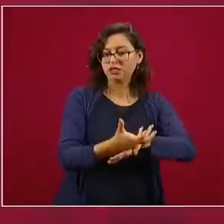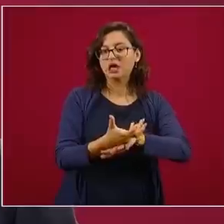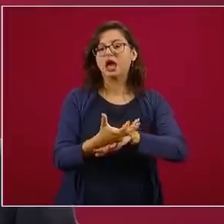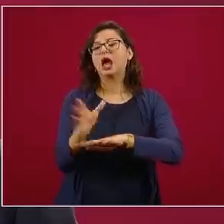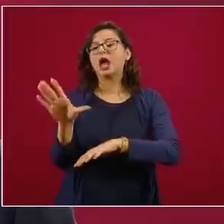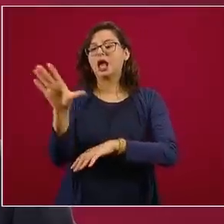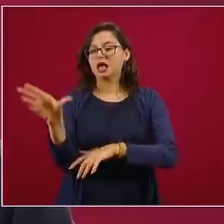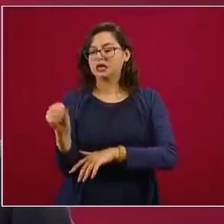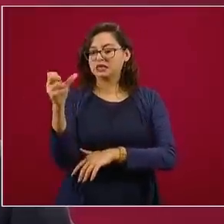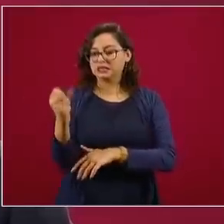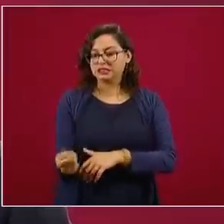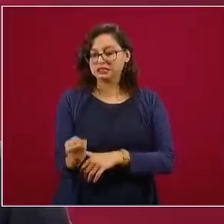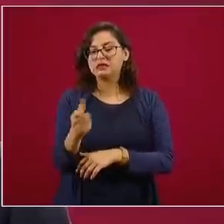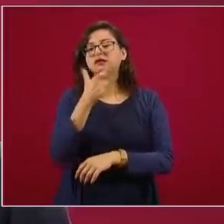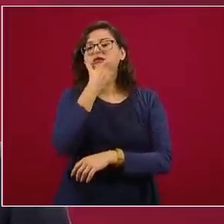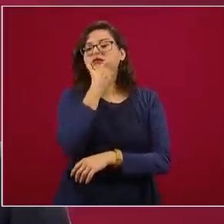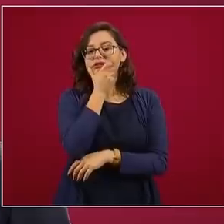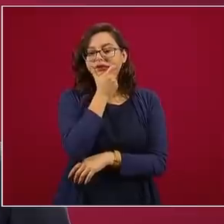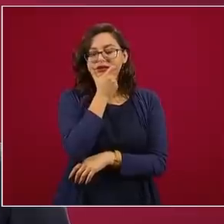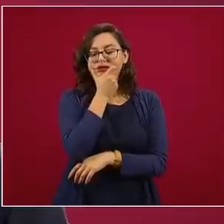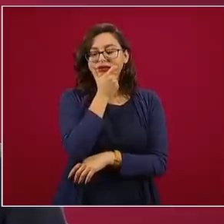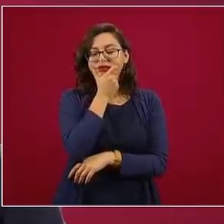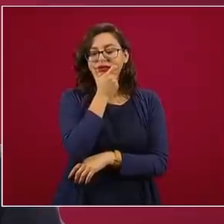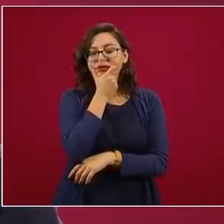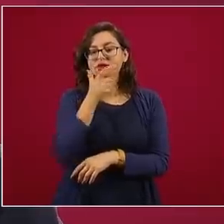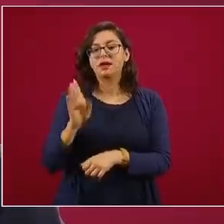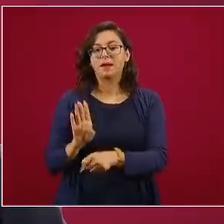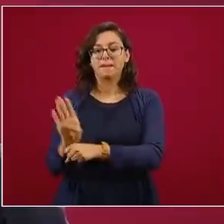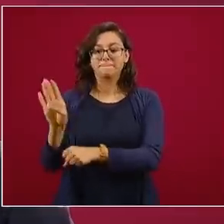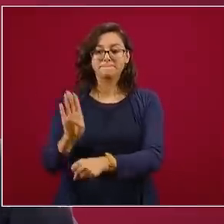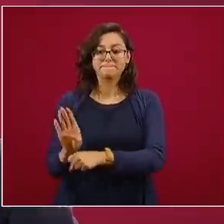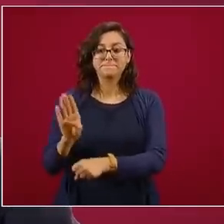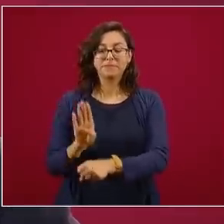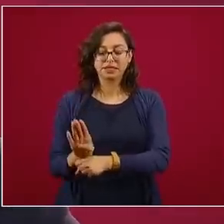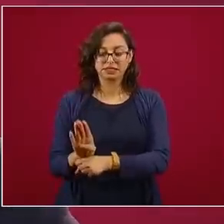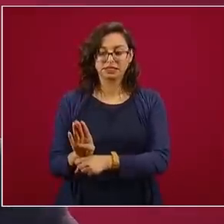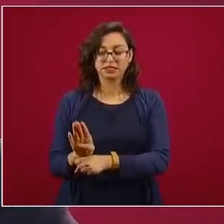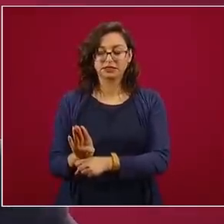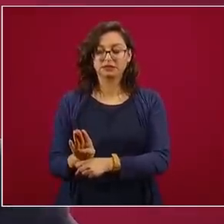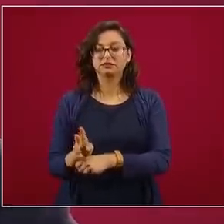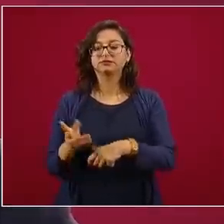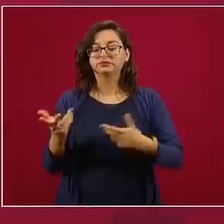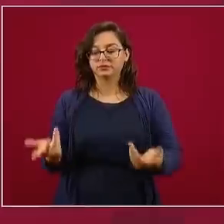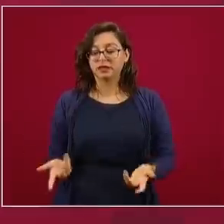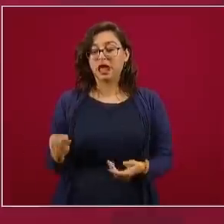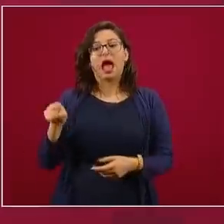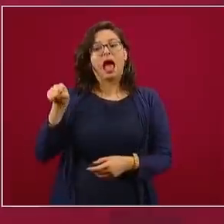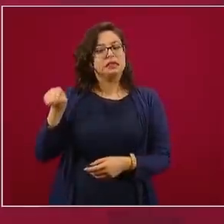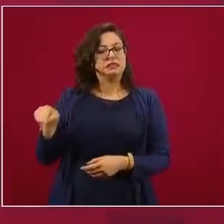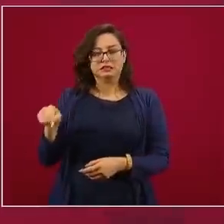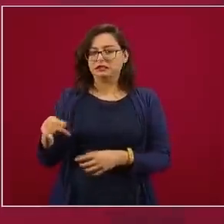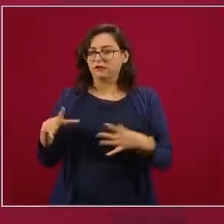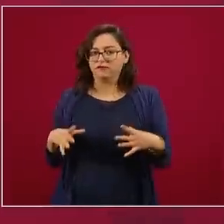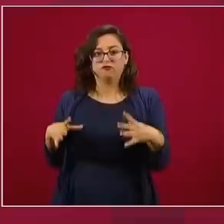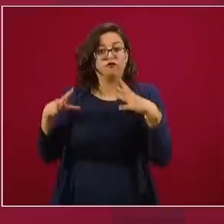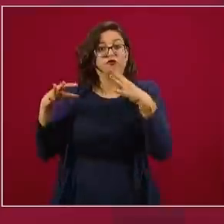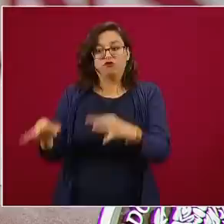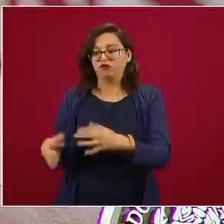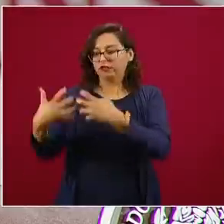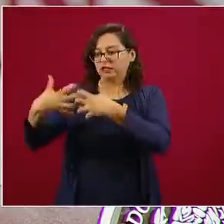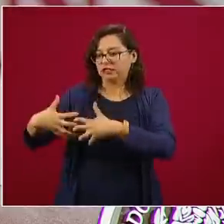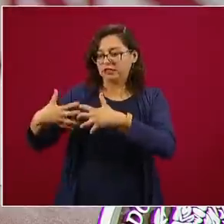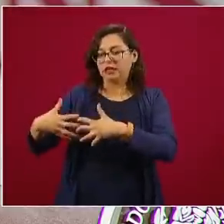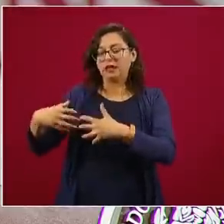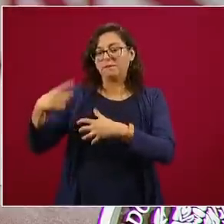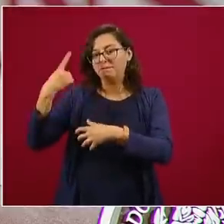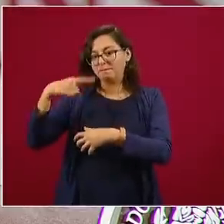Sudáfrica, en Inglaterra y en Brasil, que fue donde se planteó una de las primeras cadenas de suministro acá en